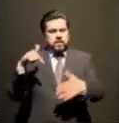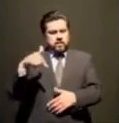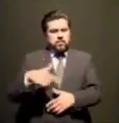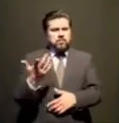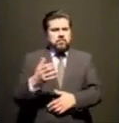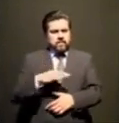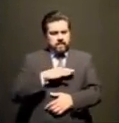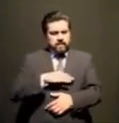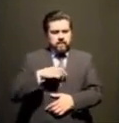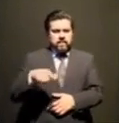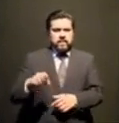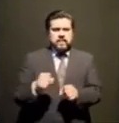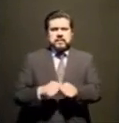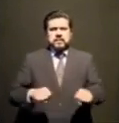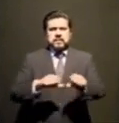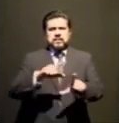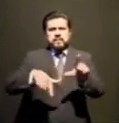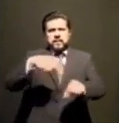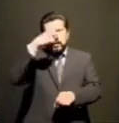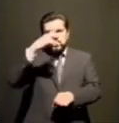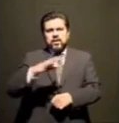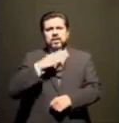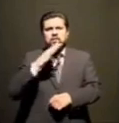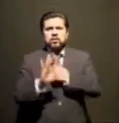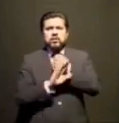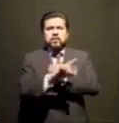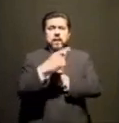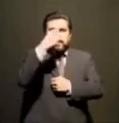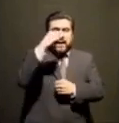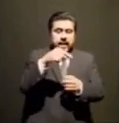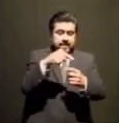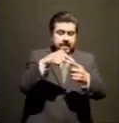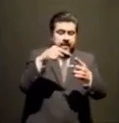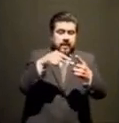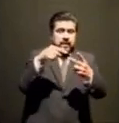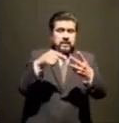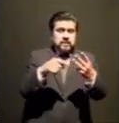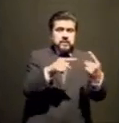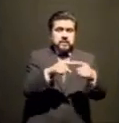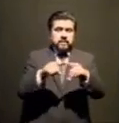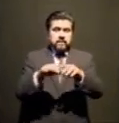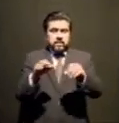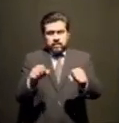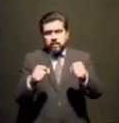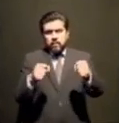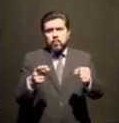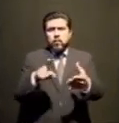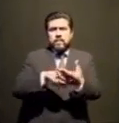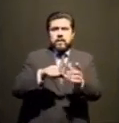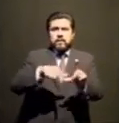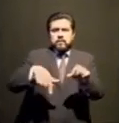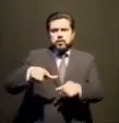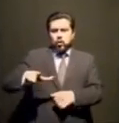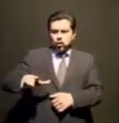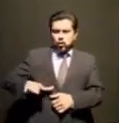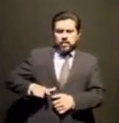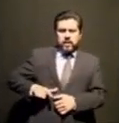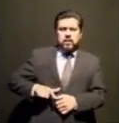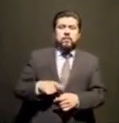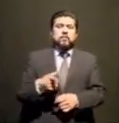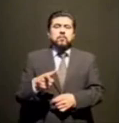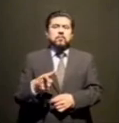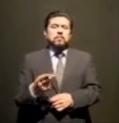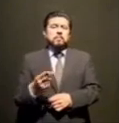Anticorrupción para fortalecer la coordinación entre los tres órdenes y poderes de los gobiernos y sobre todo